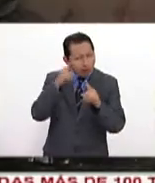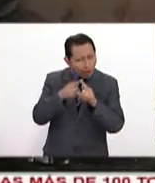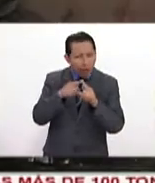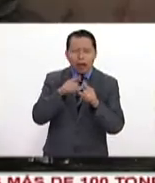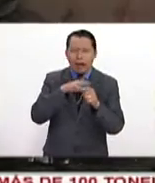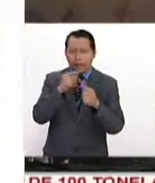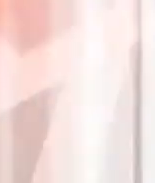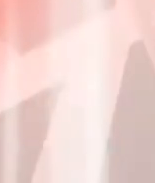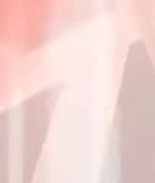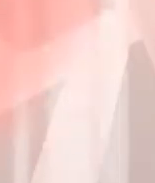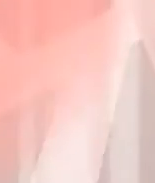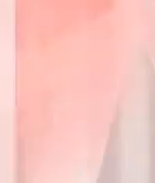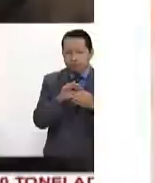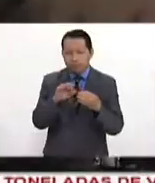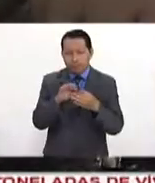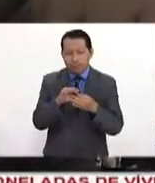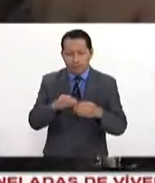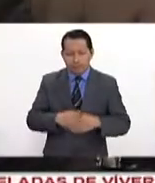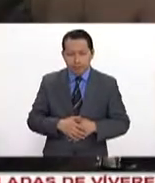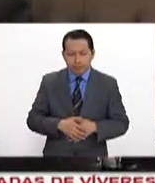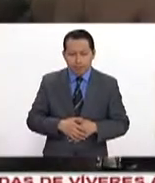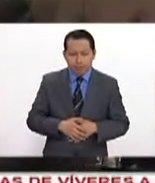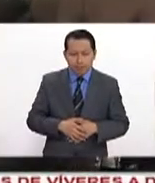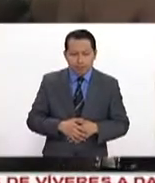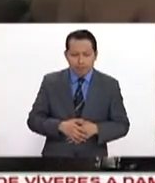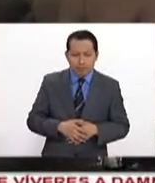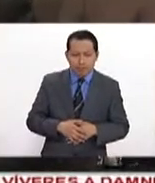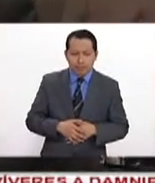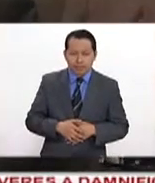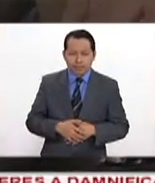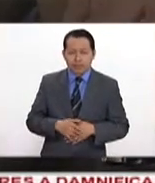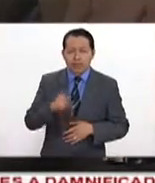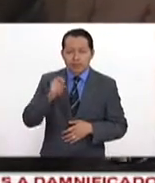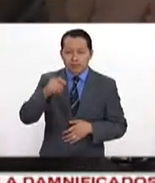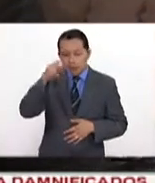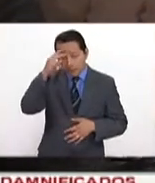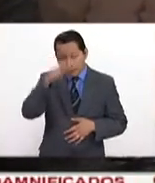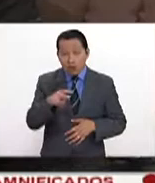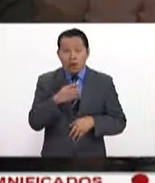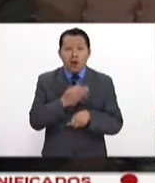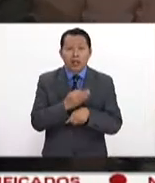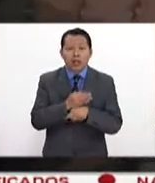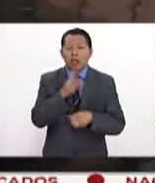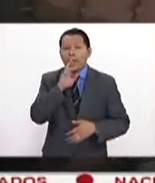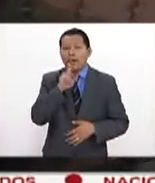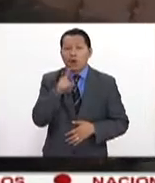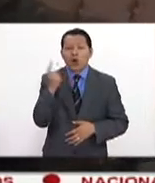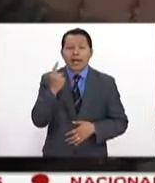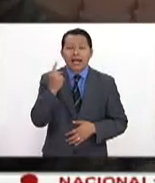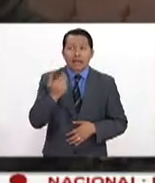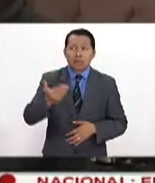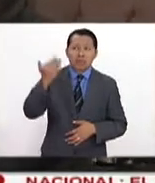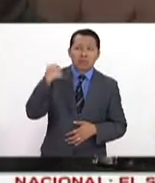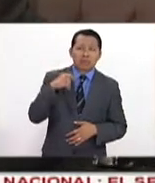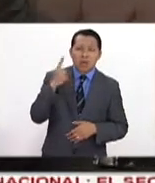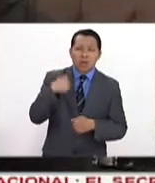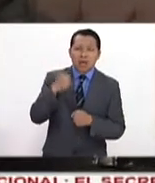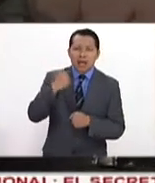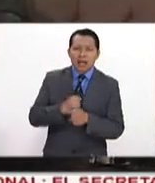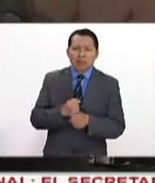federal. ¿Por qué pensamos que las perspectivas de México hoy son mejores que las que eran hace apenas un